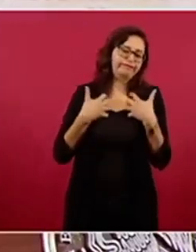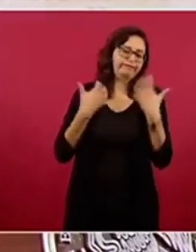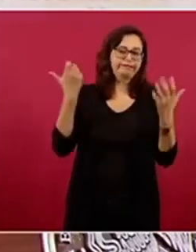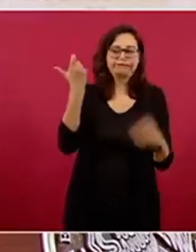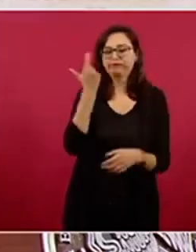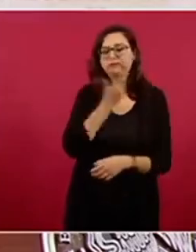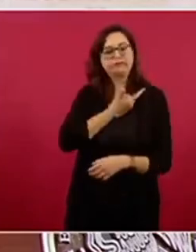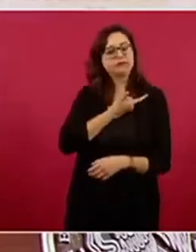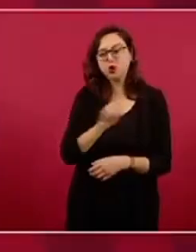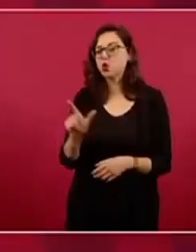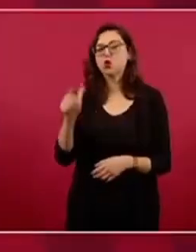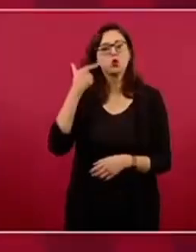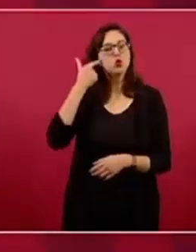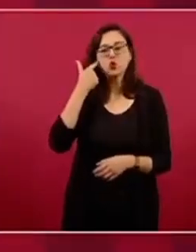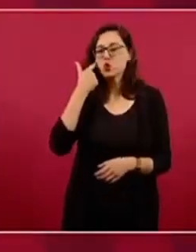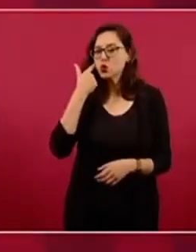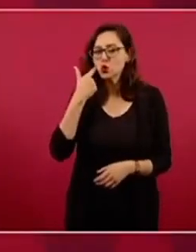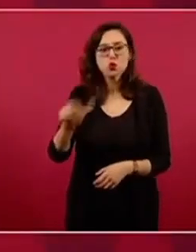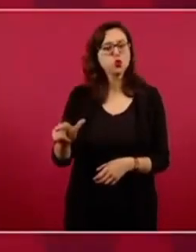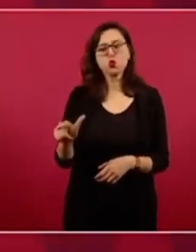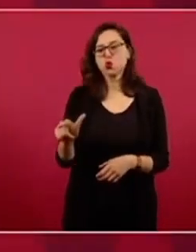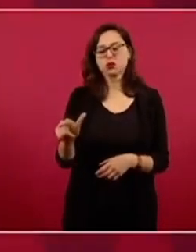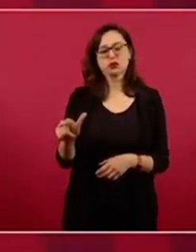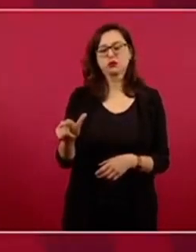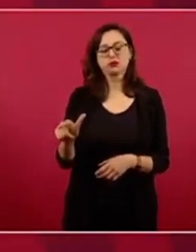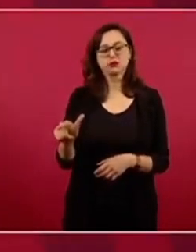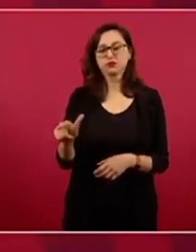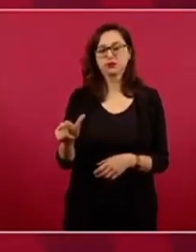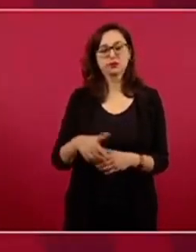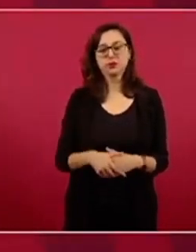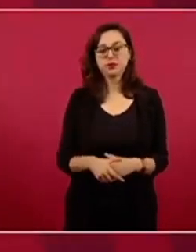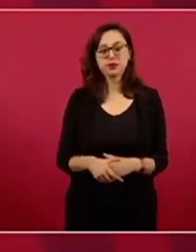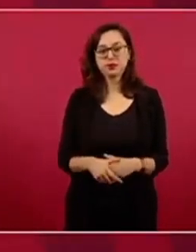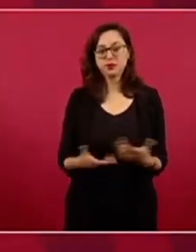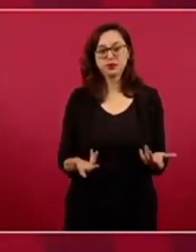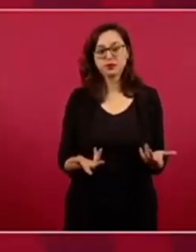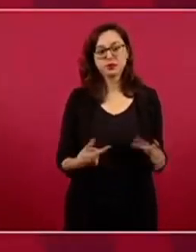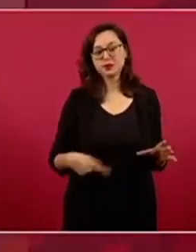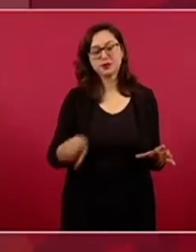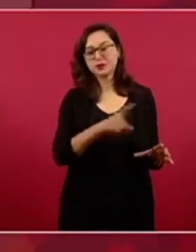no quieren los conservadores.